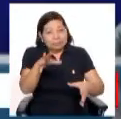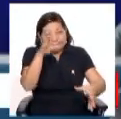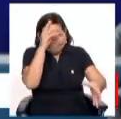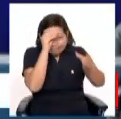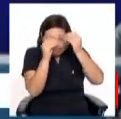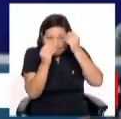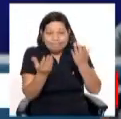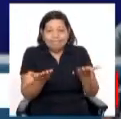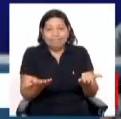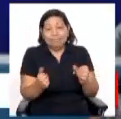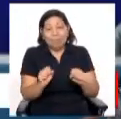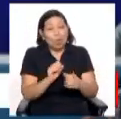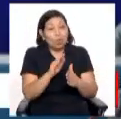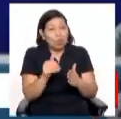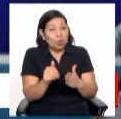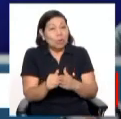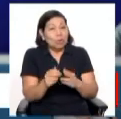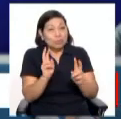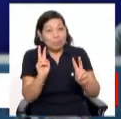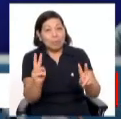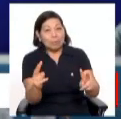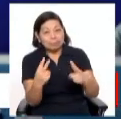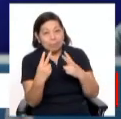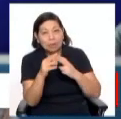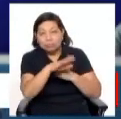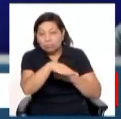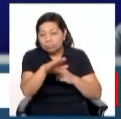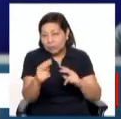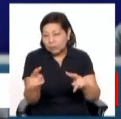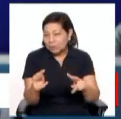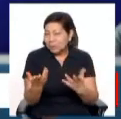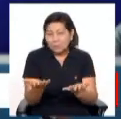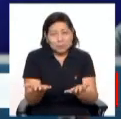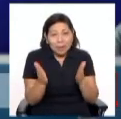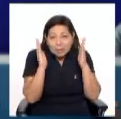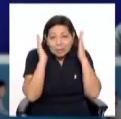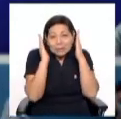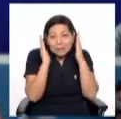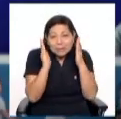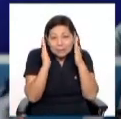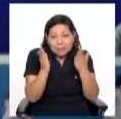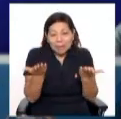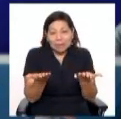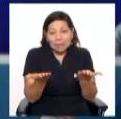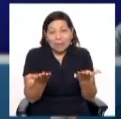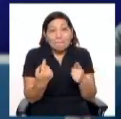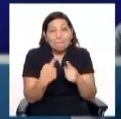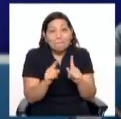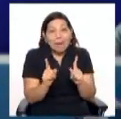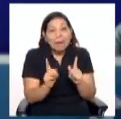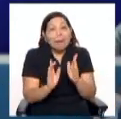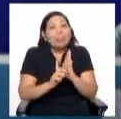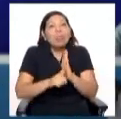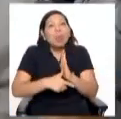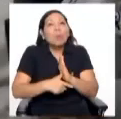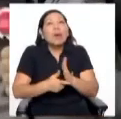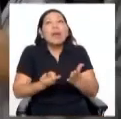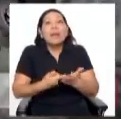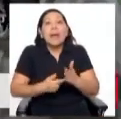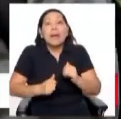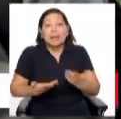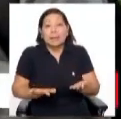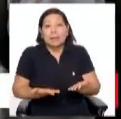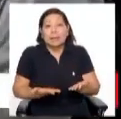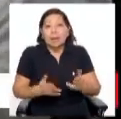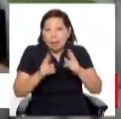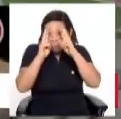aprender todos a escucharnos. Una escucha atenta, una escucha para después actuar. Yo